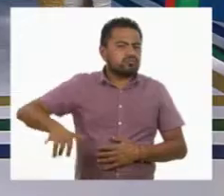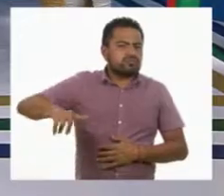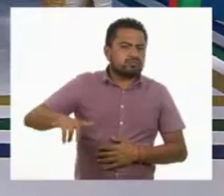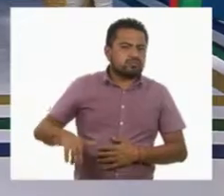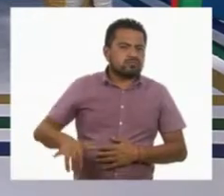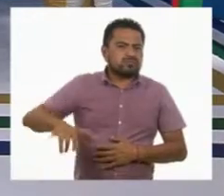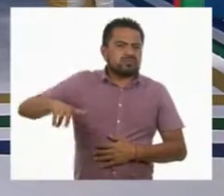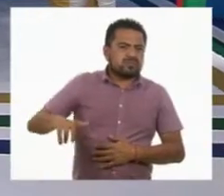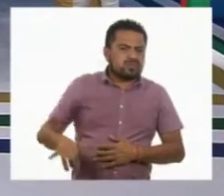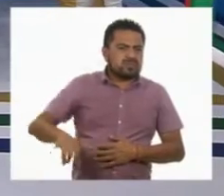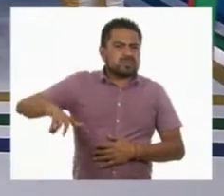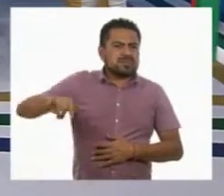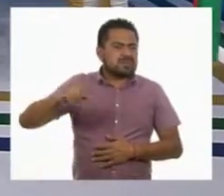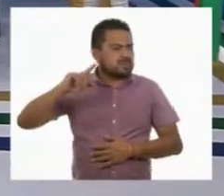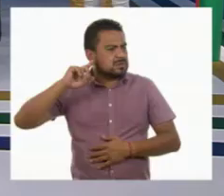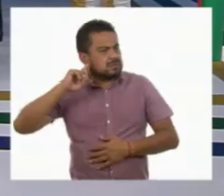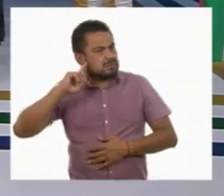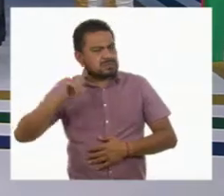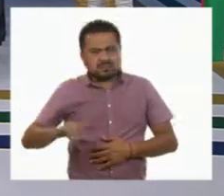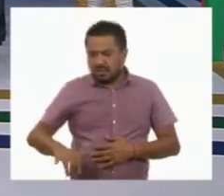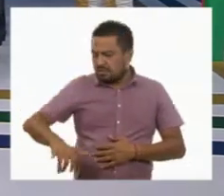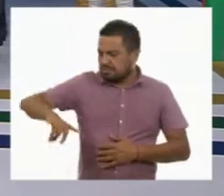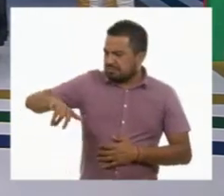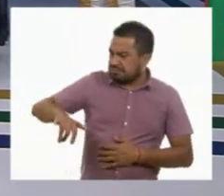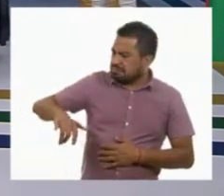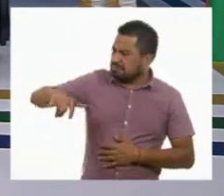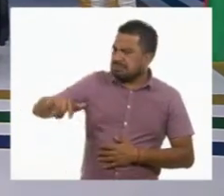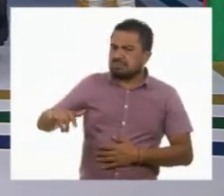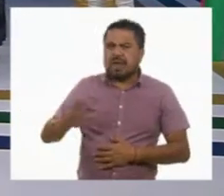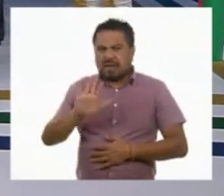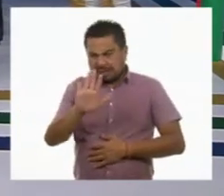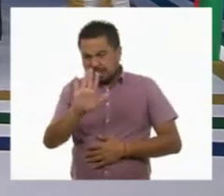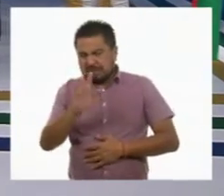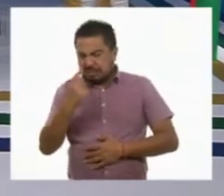Alarma. Son unos... A ver, espérenme, déjenme checar.